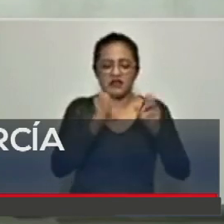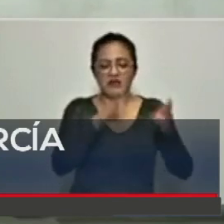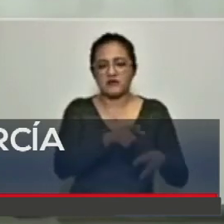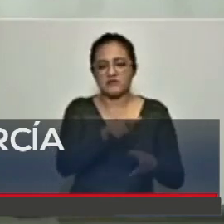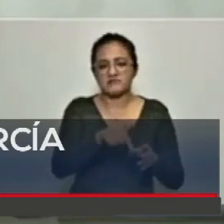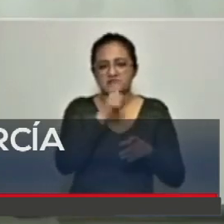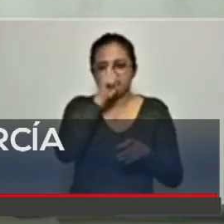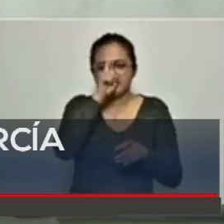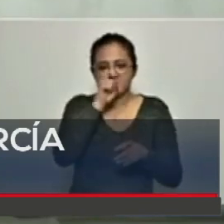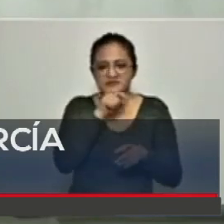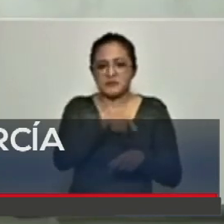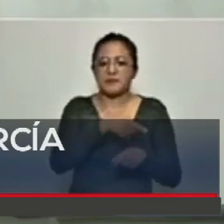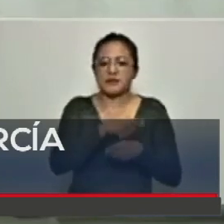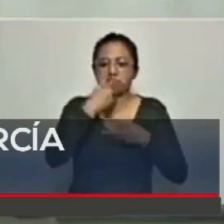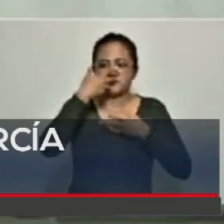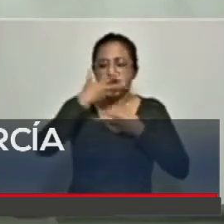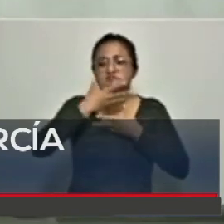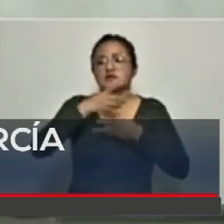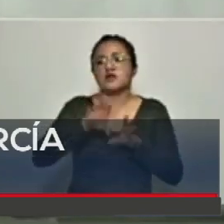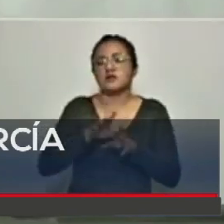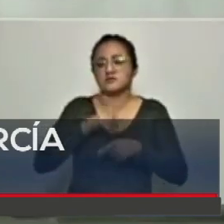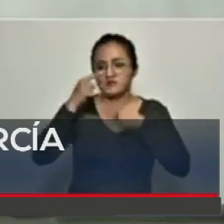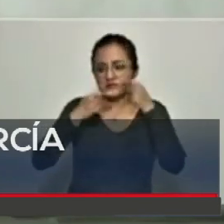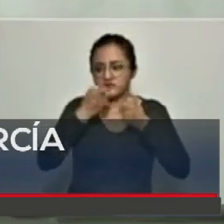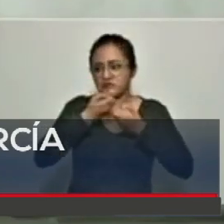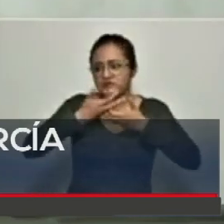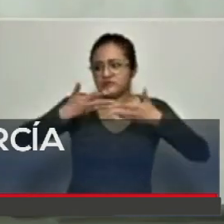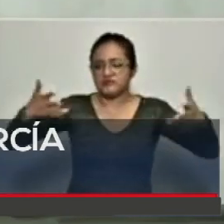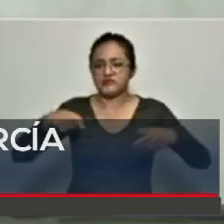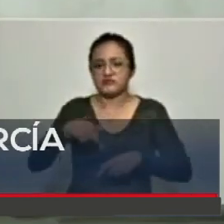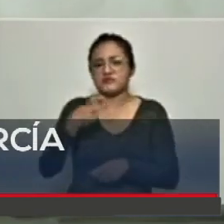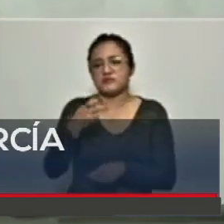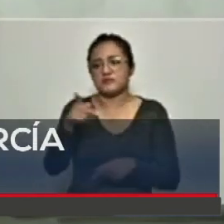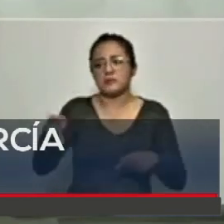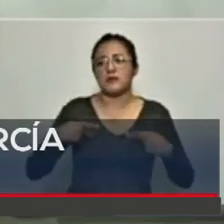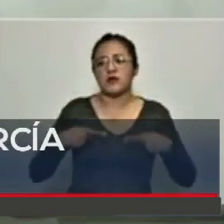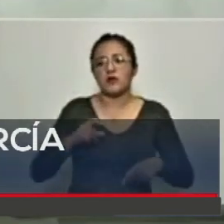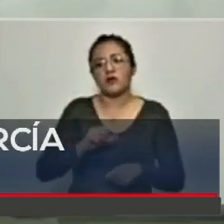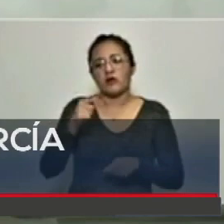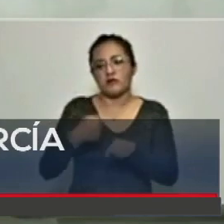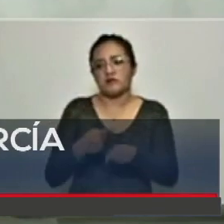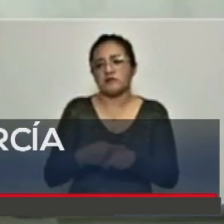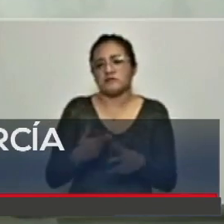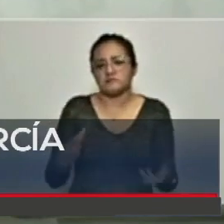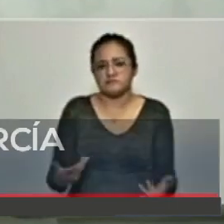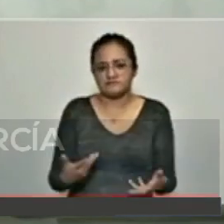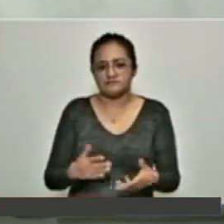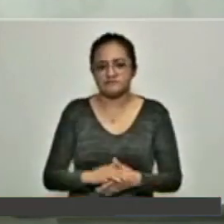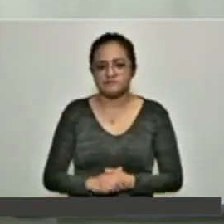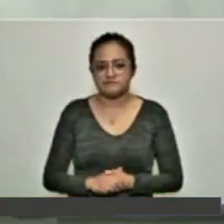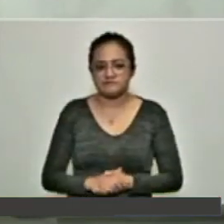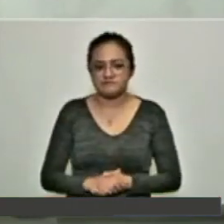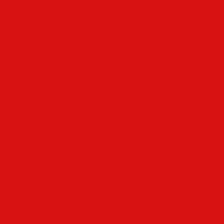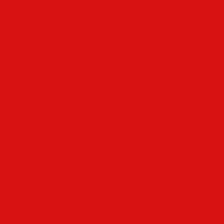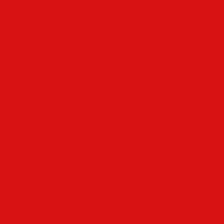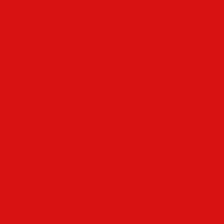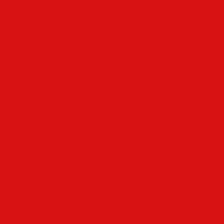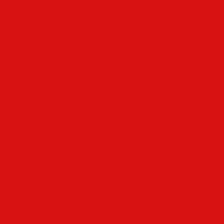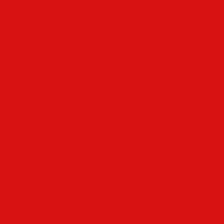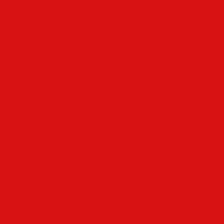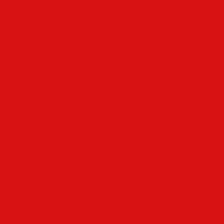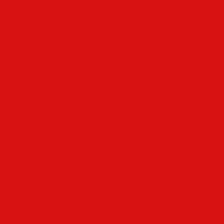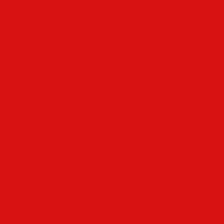y esto pone en peligro a todos los pacientes que van a realizarse su hemodiálisis.